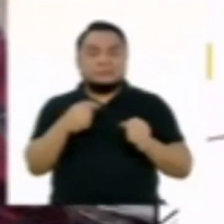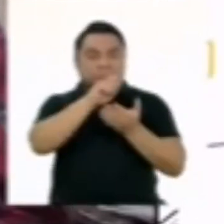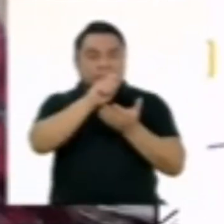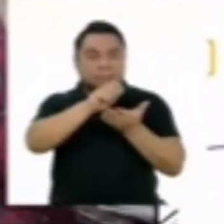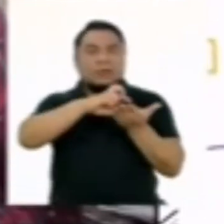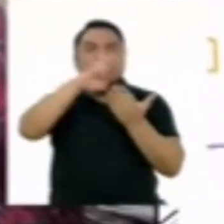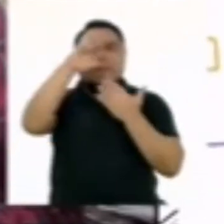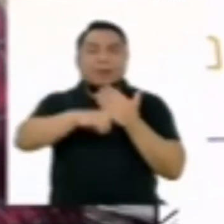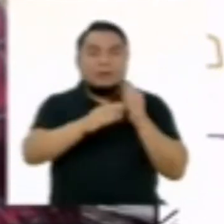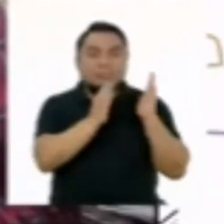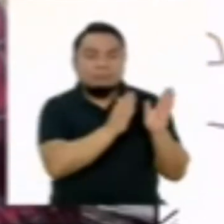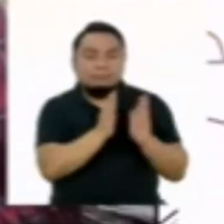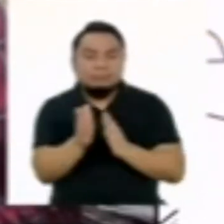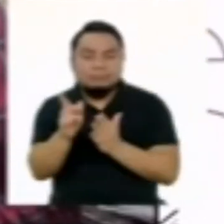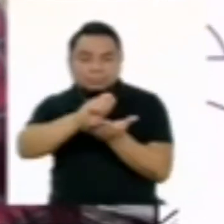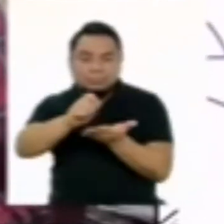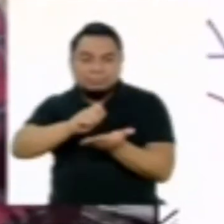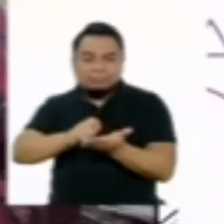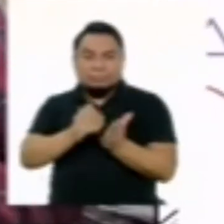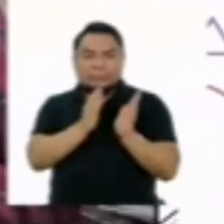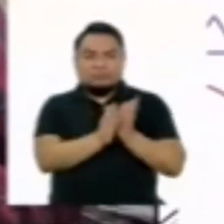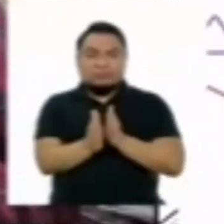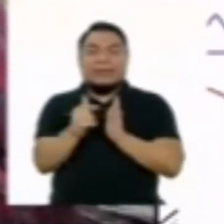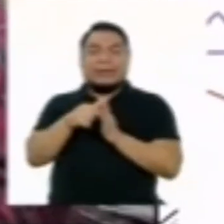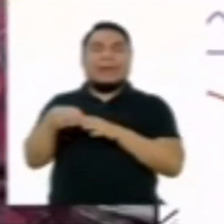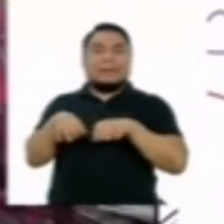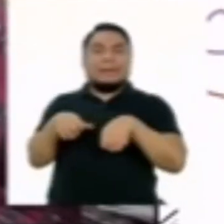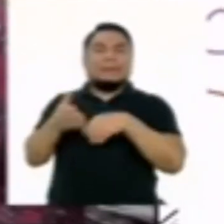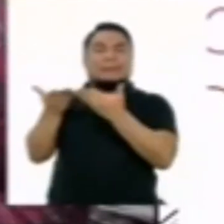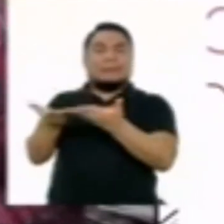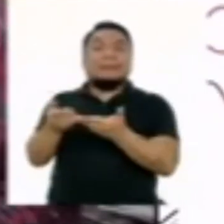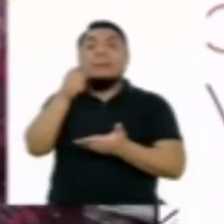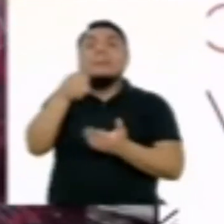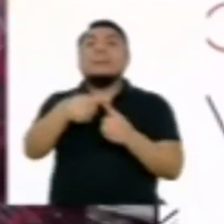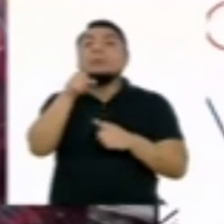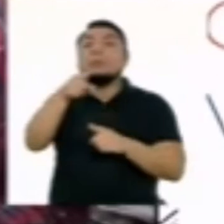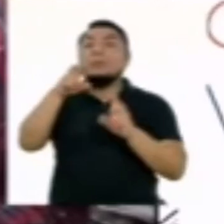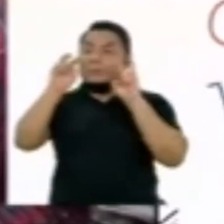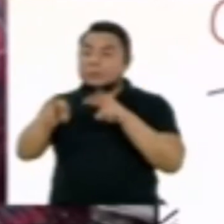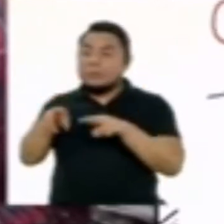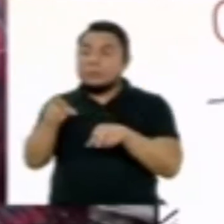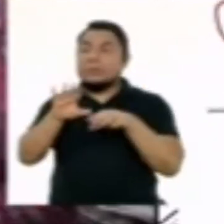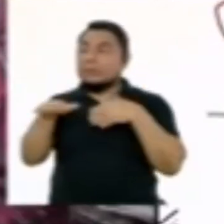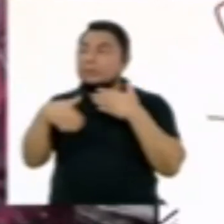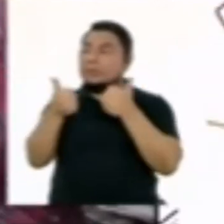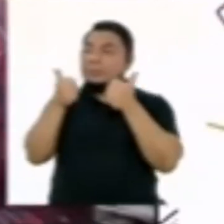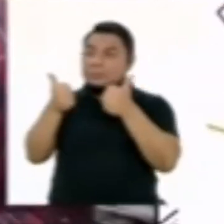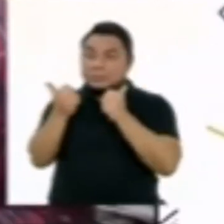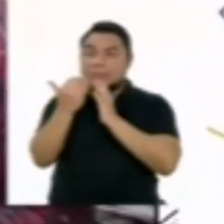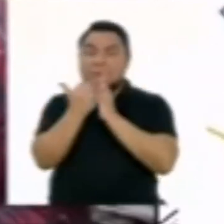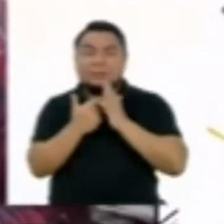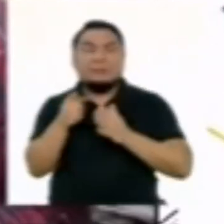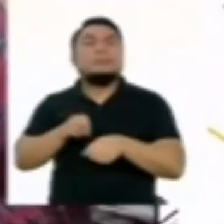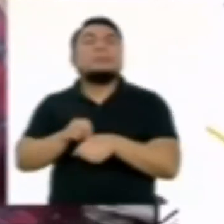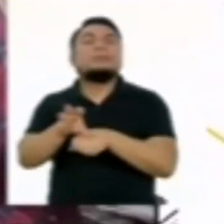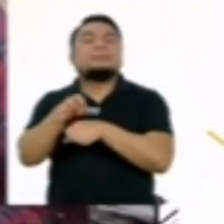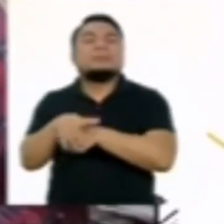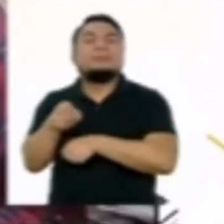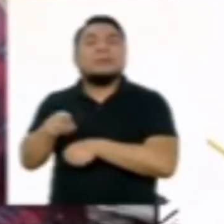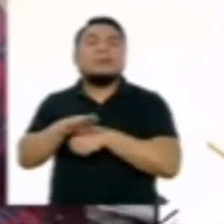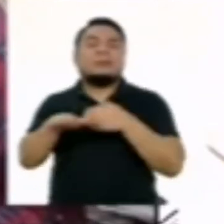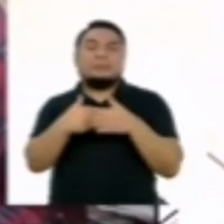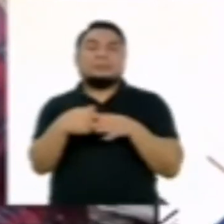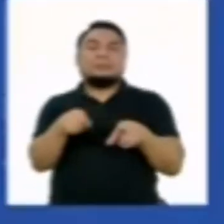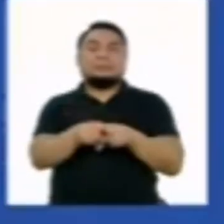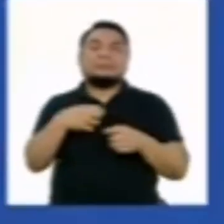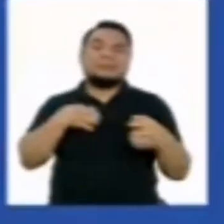averiguar cuáles son los planes que se deberían estar ejecutando, averiguar si estos se están cumpliendo y hacer llegar nuestras sugerencias o